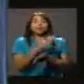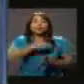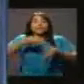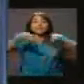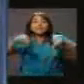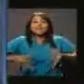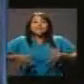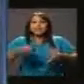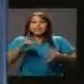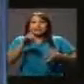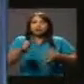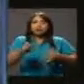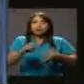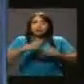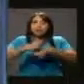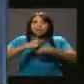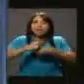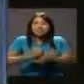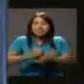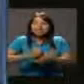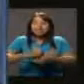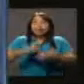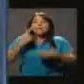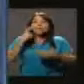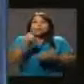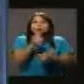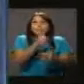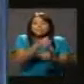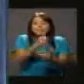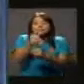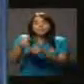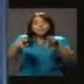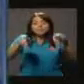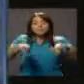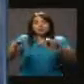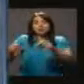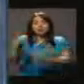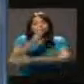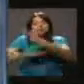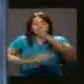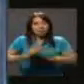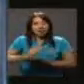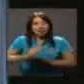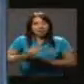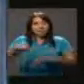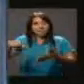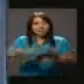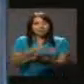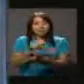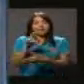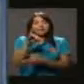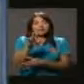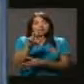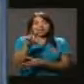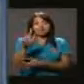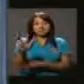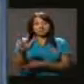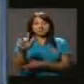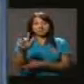formulado dirigido construido por las mismas personas con discapacidad en la página 73